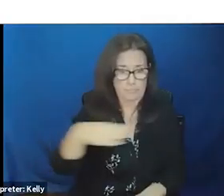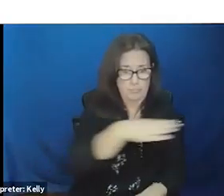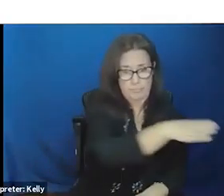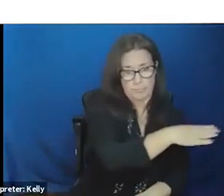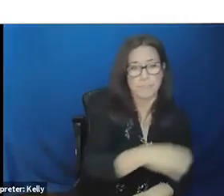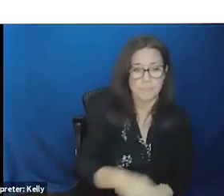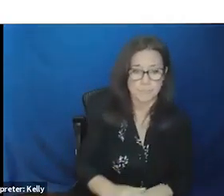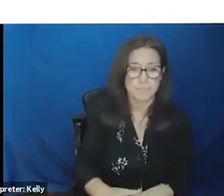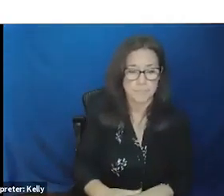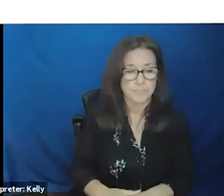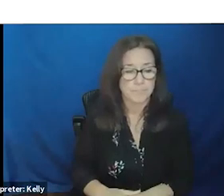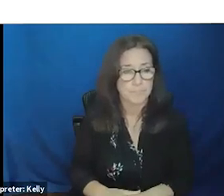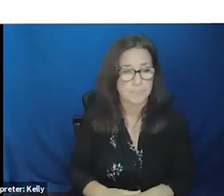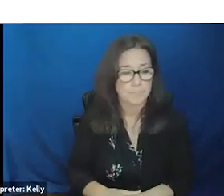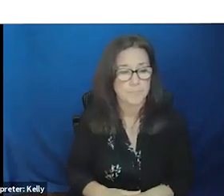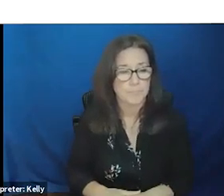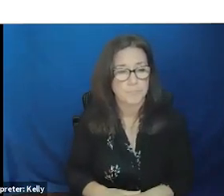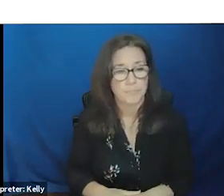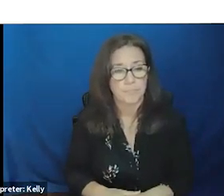y que están caminando